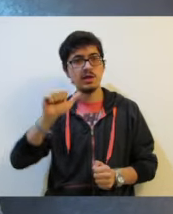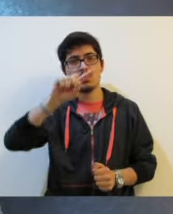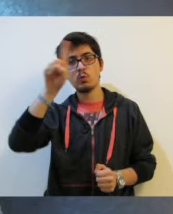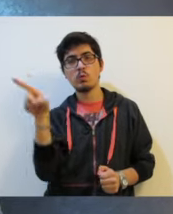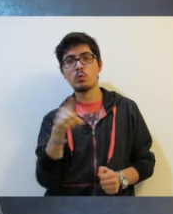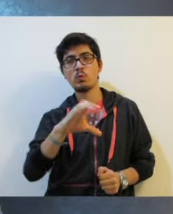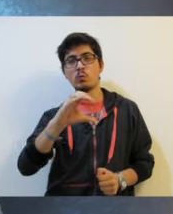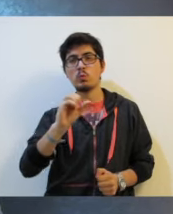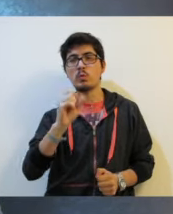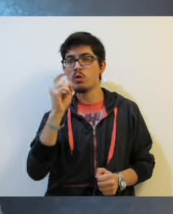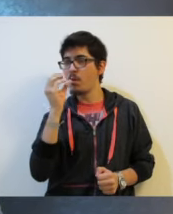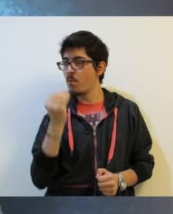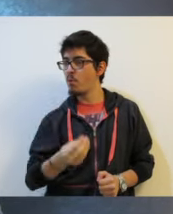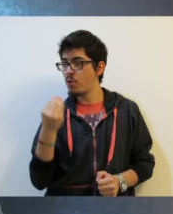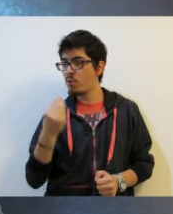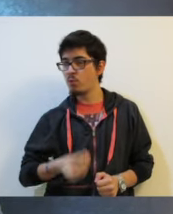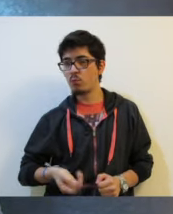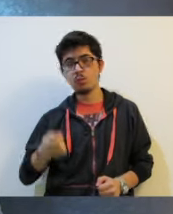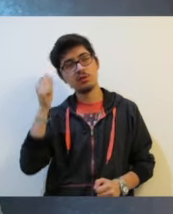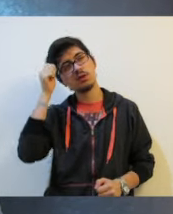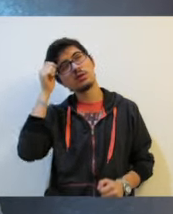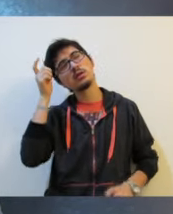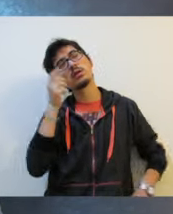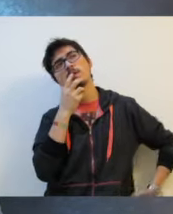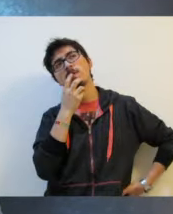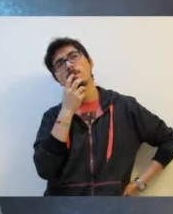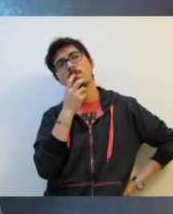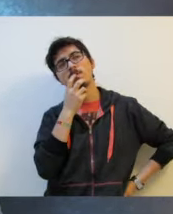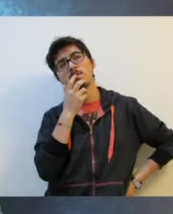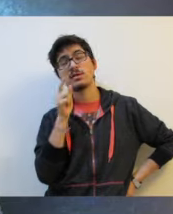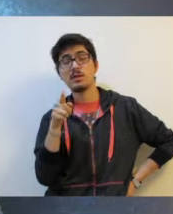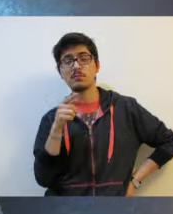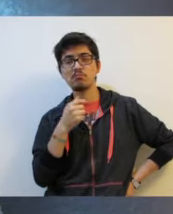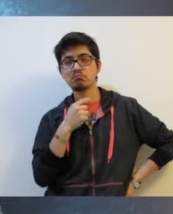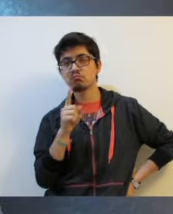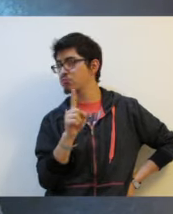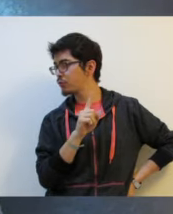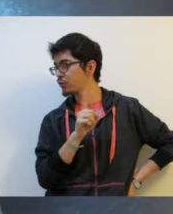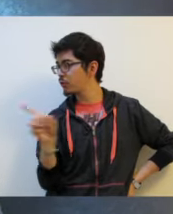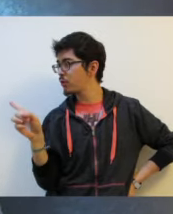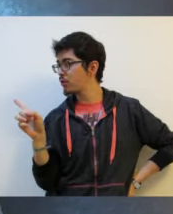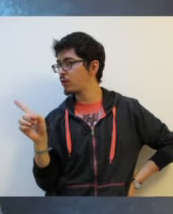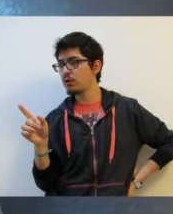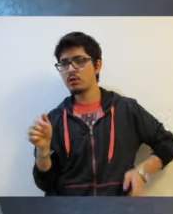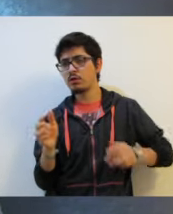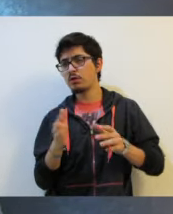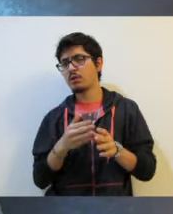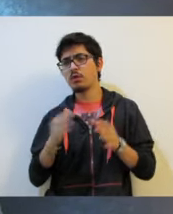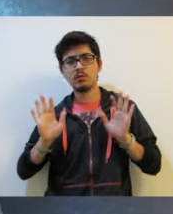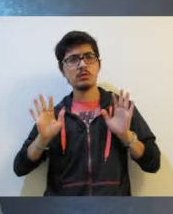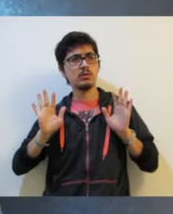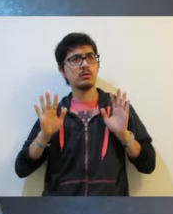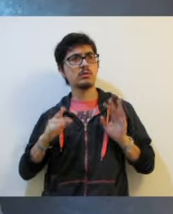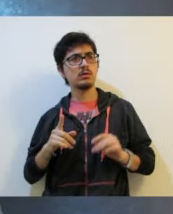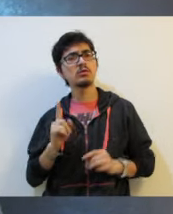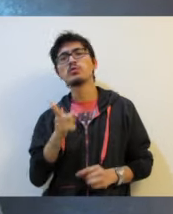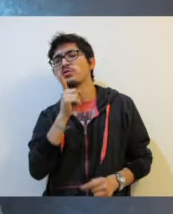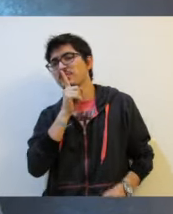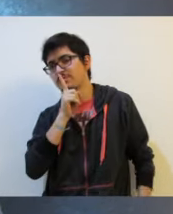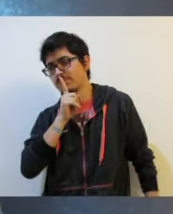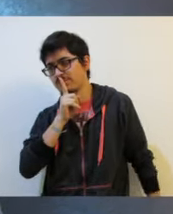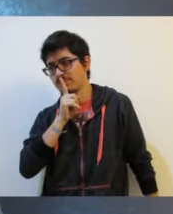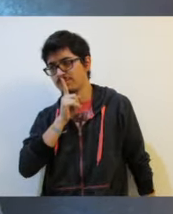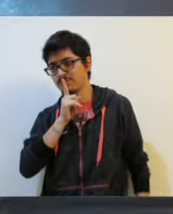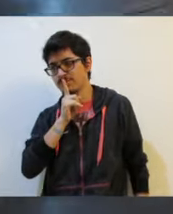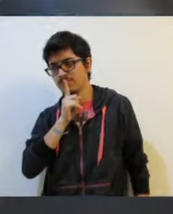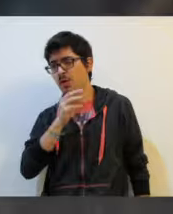él esperaba, sino que tiene un secreto que lo hace muy, muy peligroso. Que lo va a convertir en